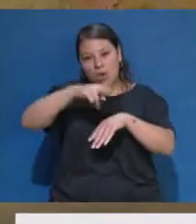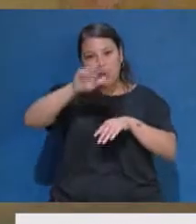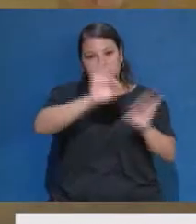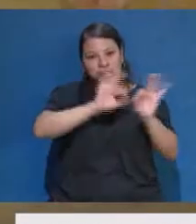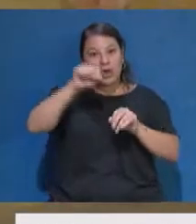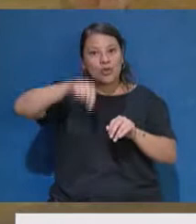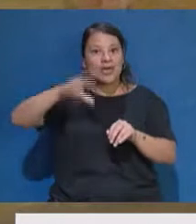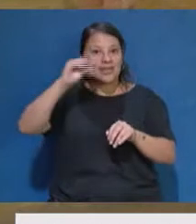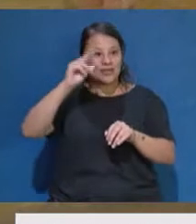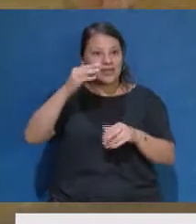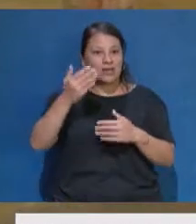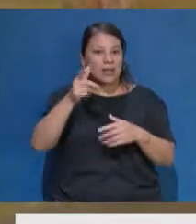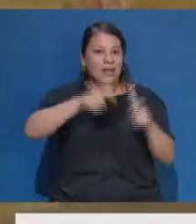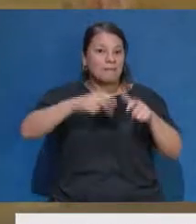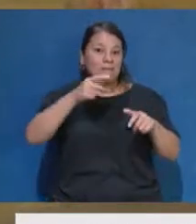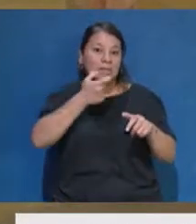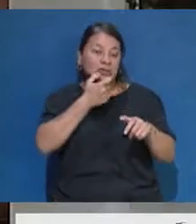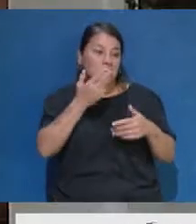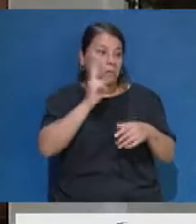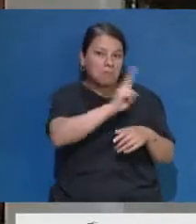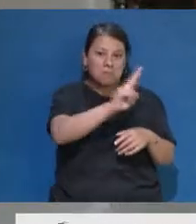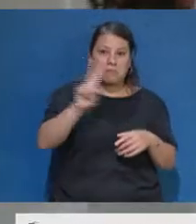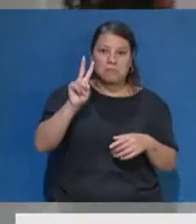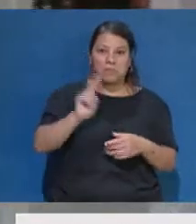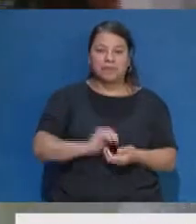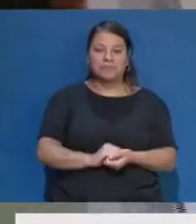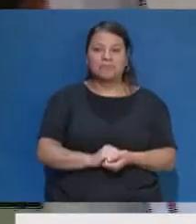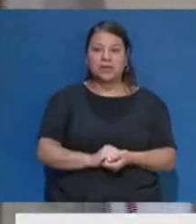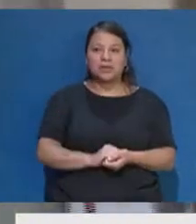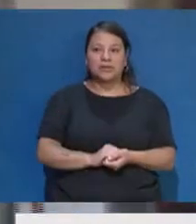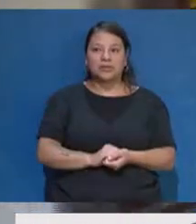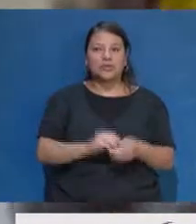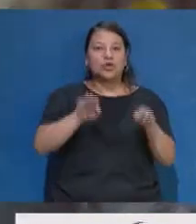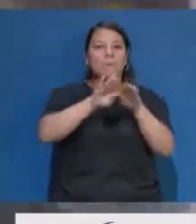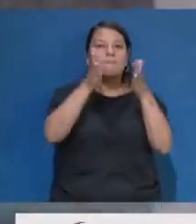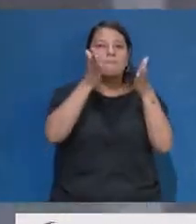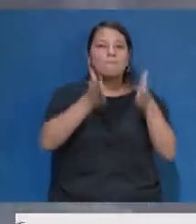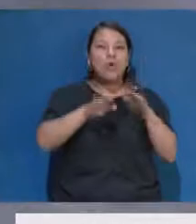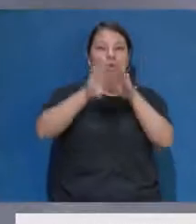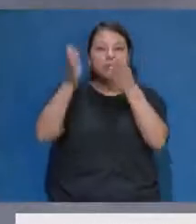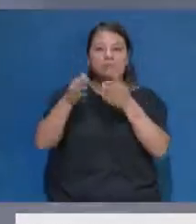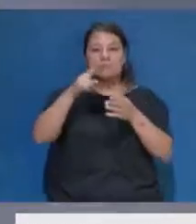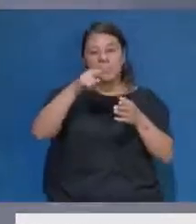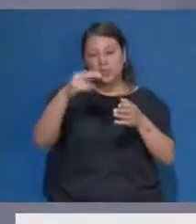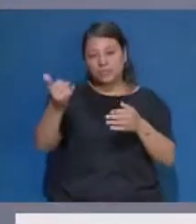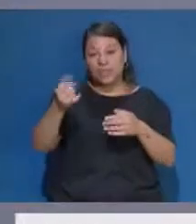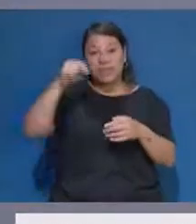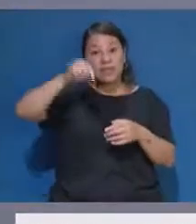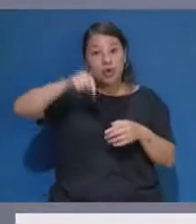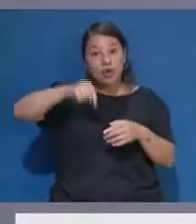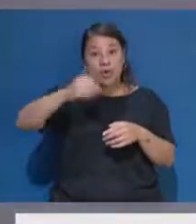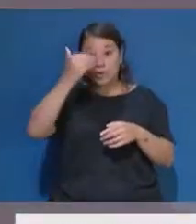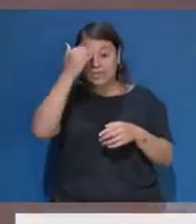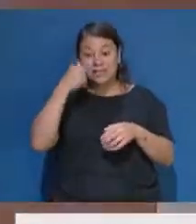eso es lo que vamos a tener en los módulos que mencionaba recién. Sobre esos módulos se va a exponerlo. Desde hoy y por